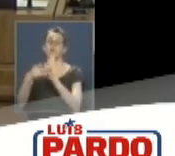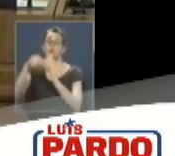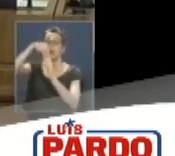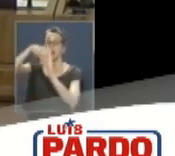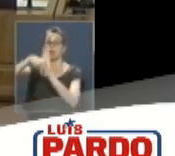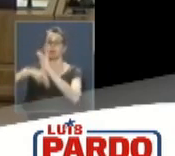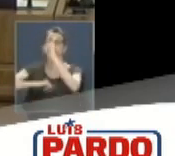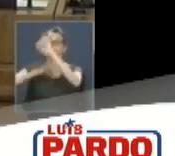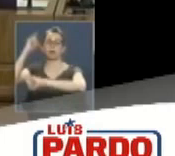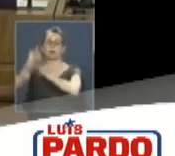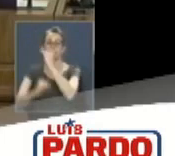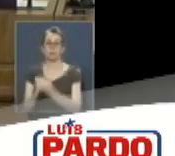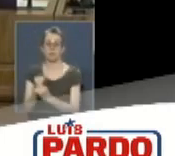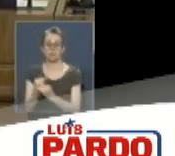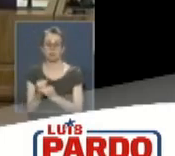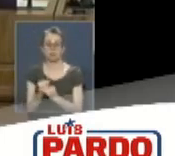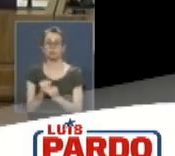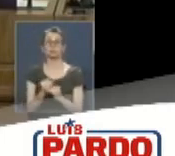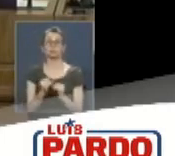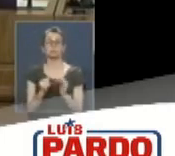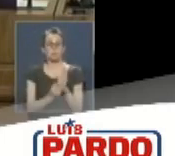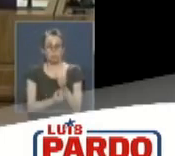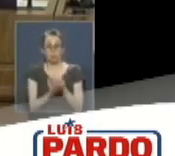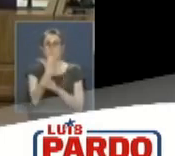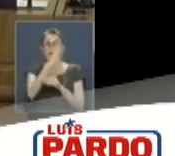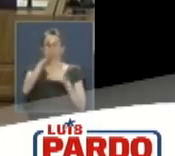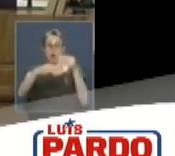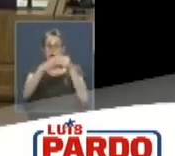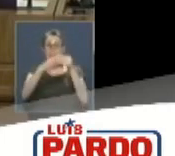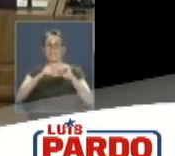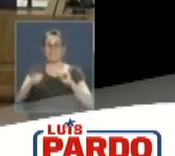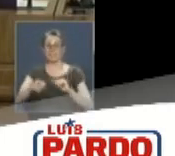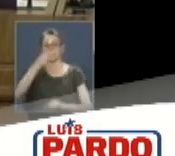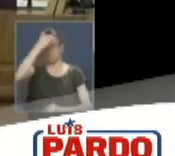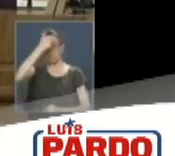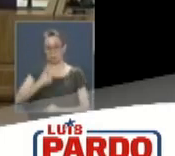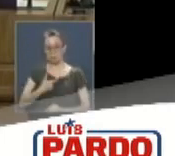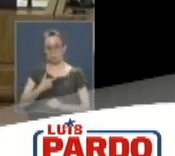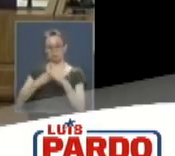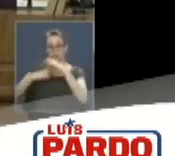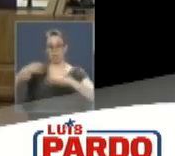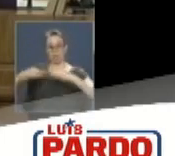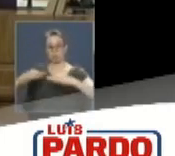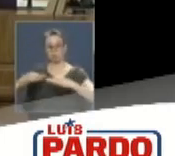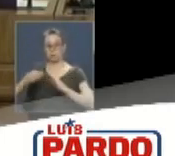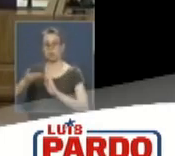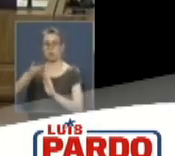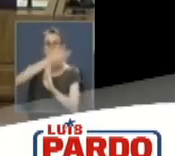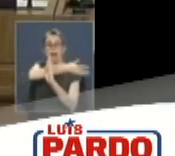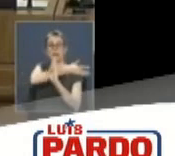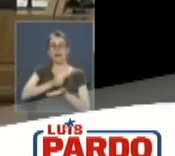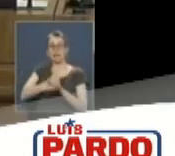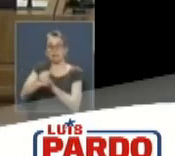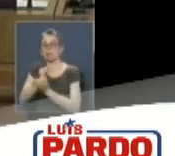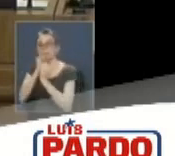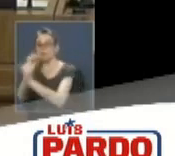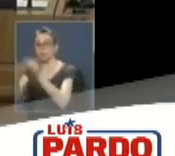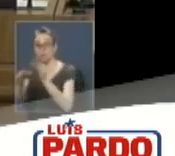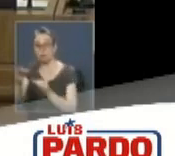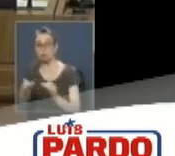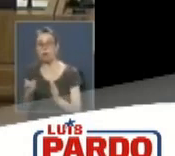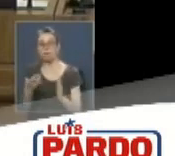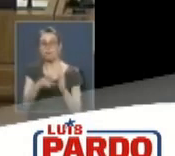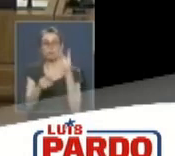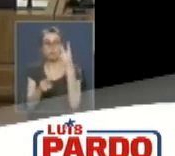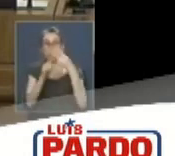internacionales. Al imponer esta nueva exigencia, la colaboración eficaz en forma retroactiva, se vulnera dos principios